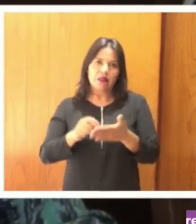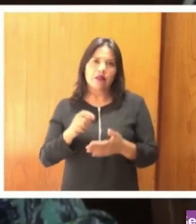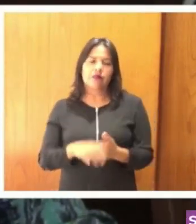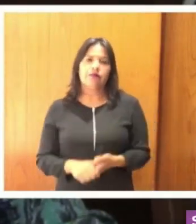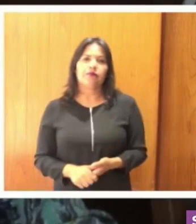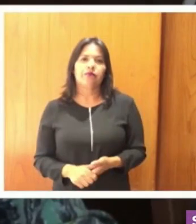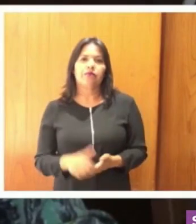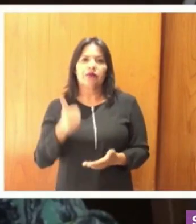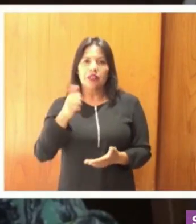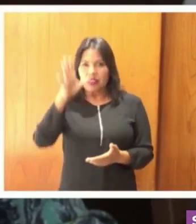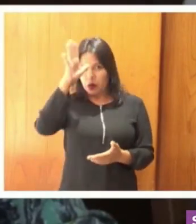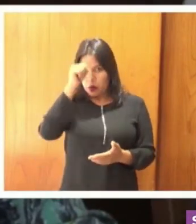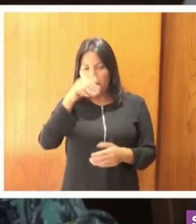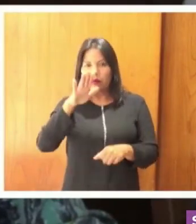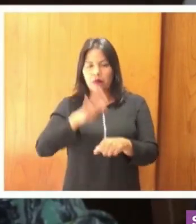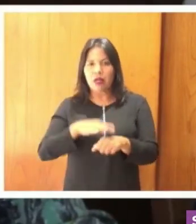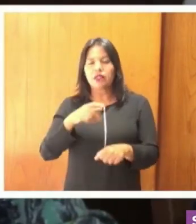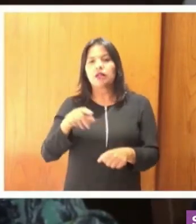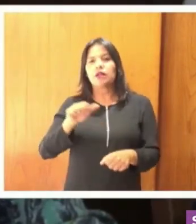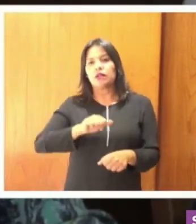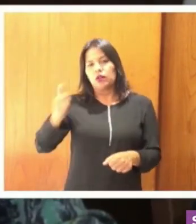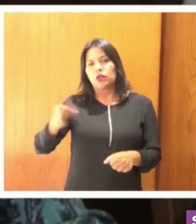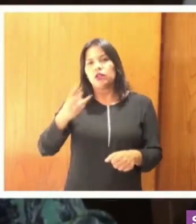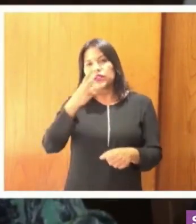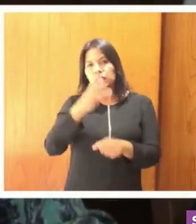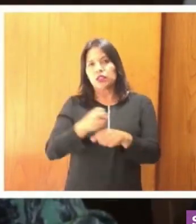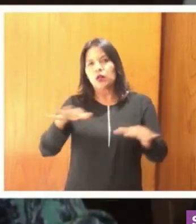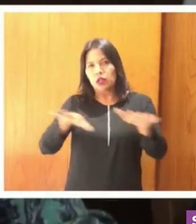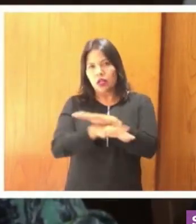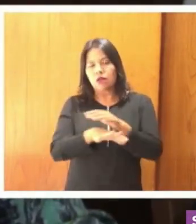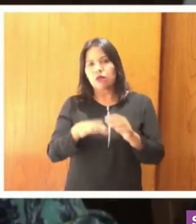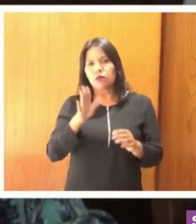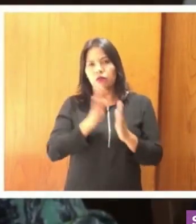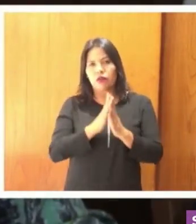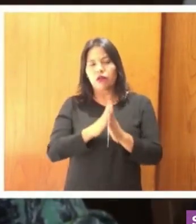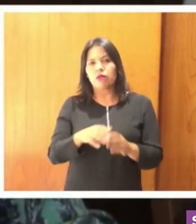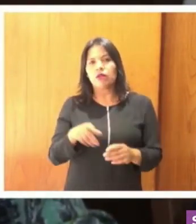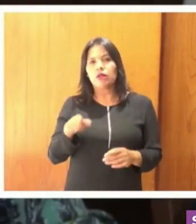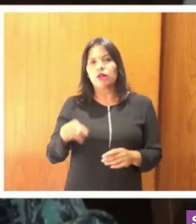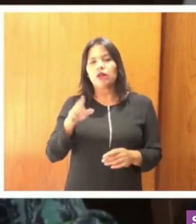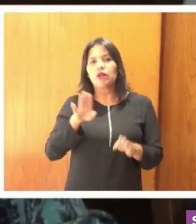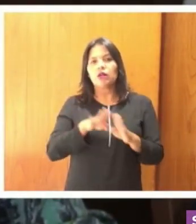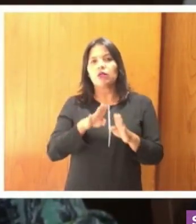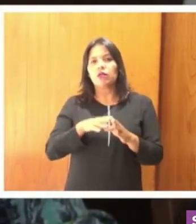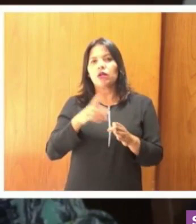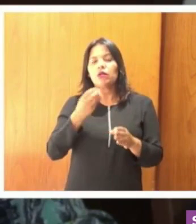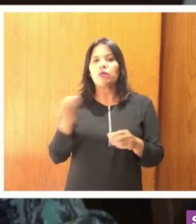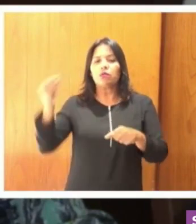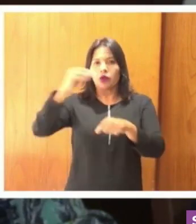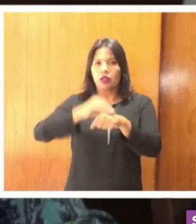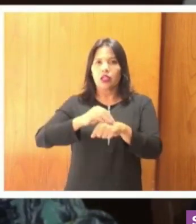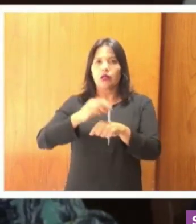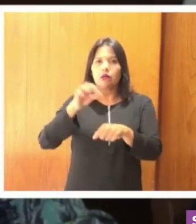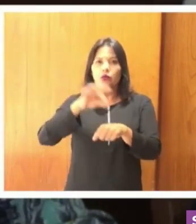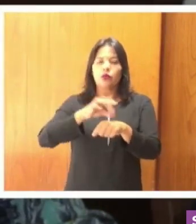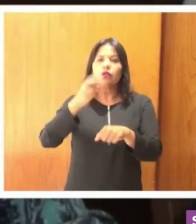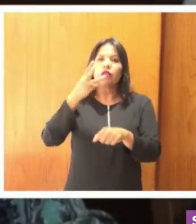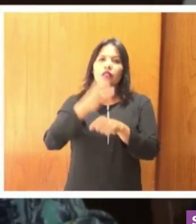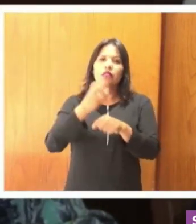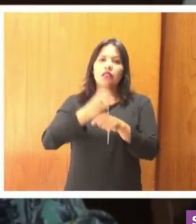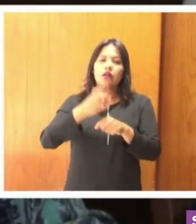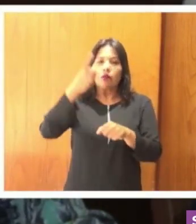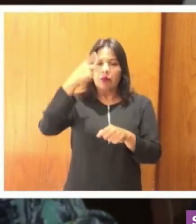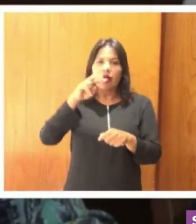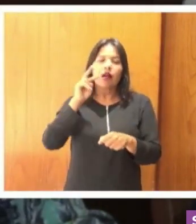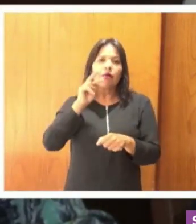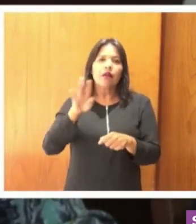acuerdos. La tercera y última modificación que se somete a su consideración es la relativa a agregar un punto tercero en el apartado de asuntos